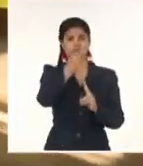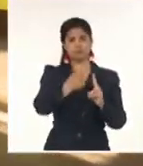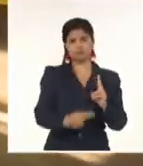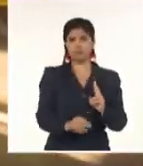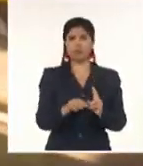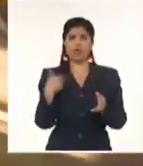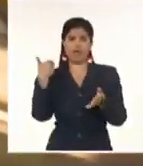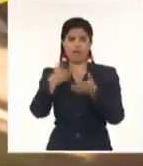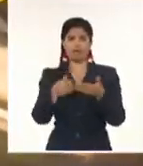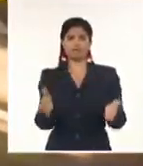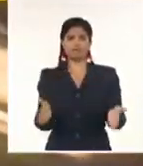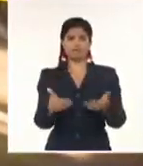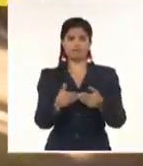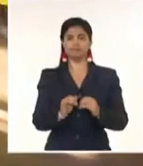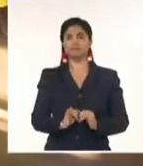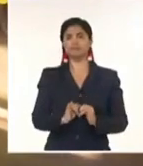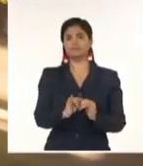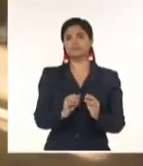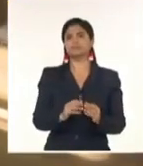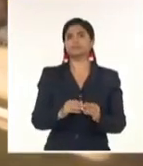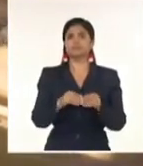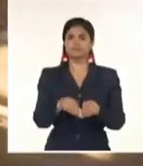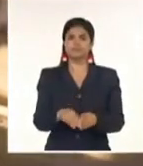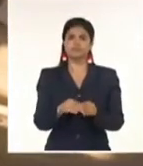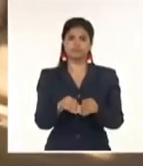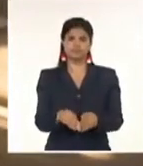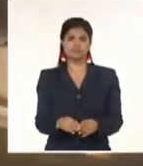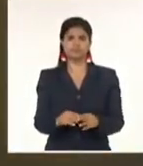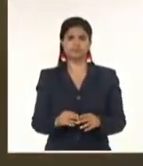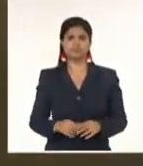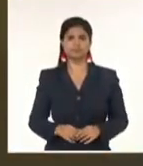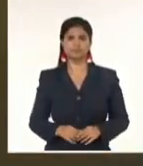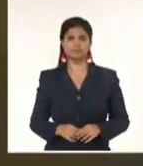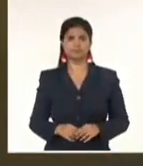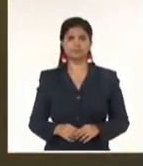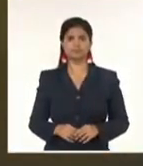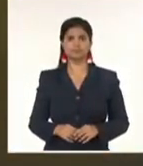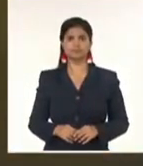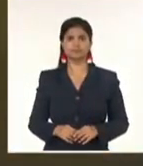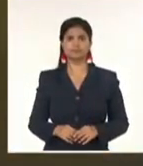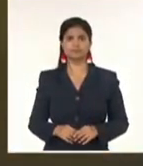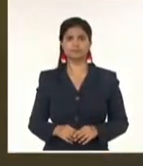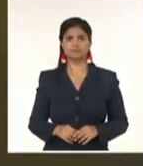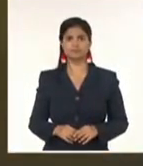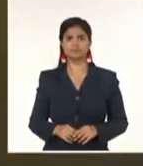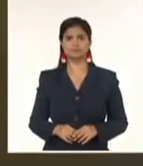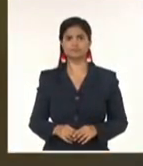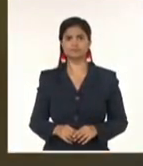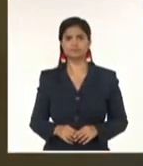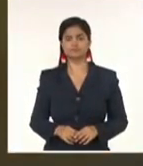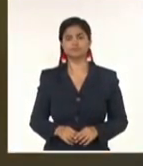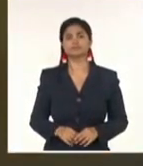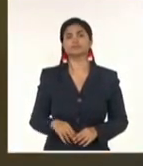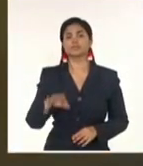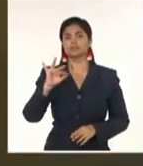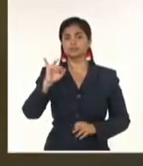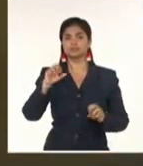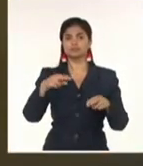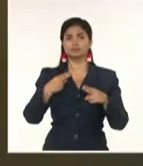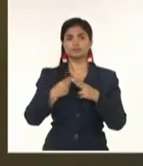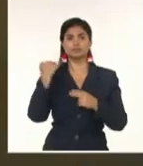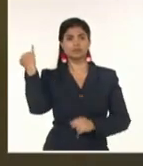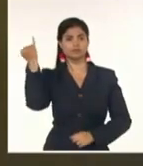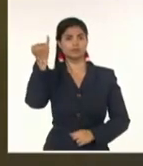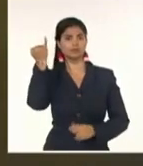Teatral. En Granma, Lianet Pérez, Canal Cubano de Noticias. El séptimo Foro Internacional Timbalaya